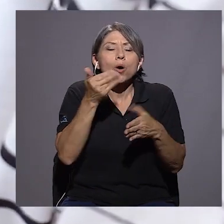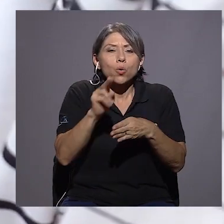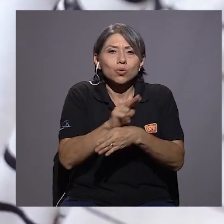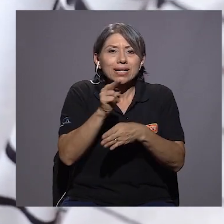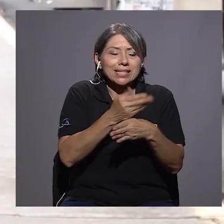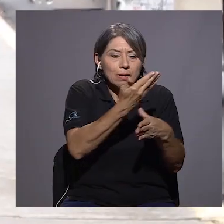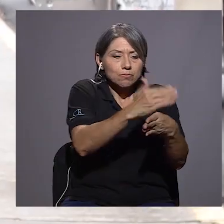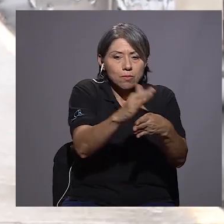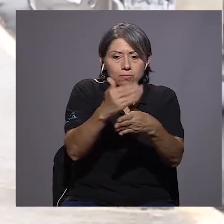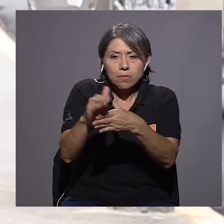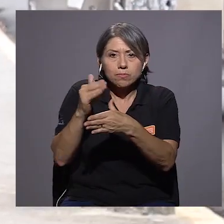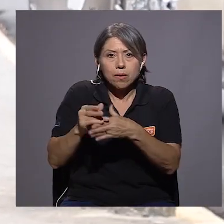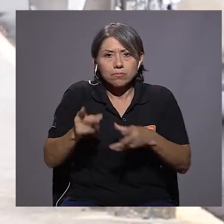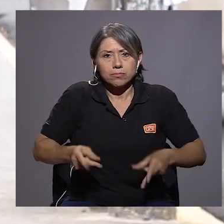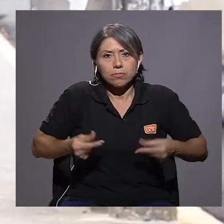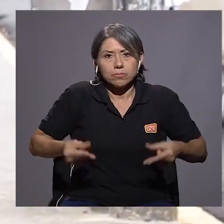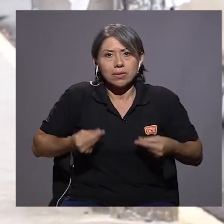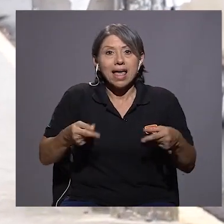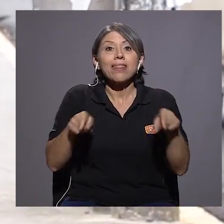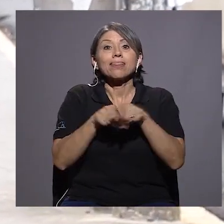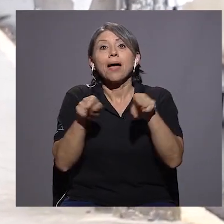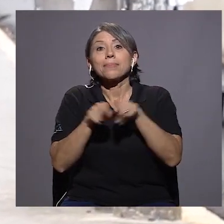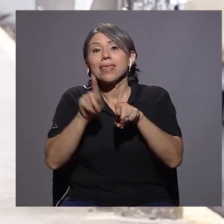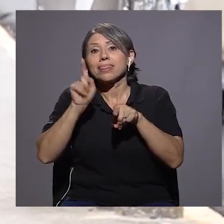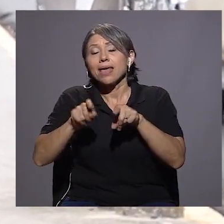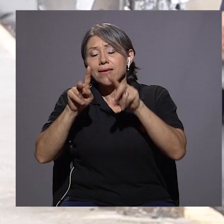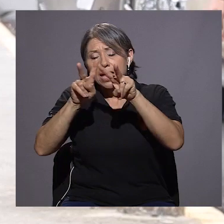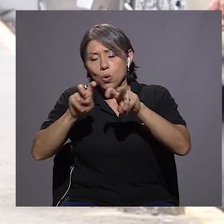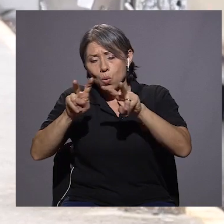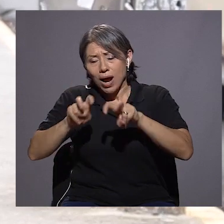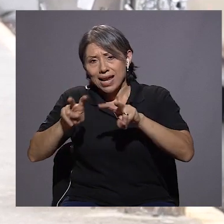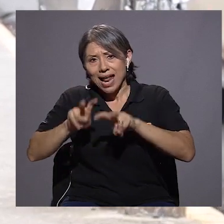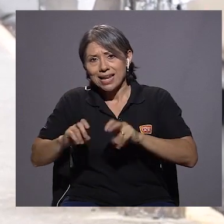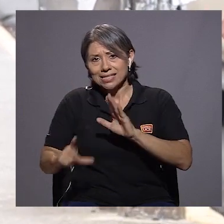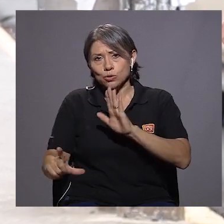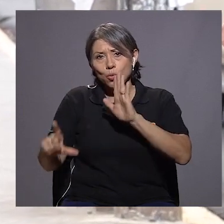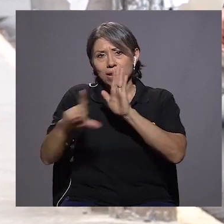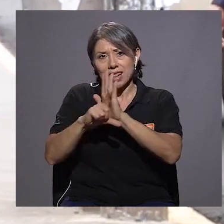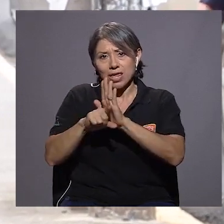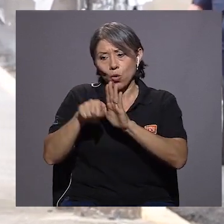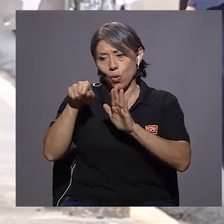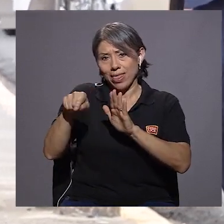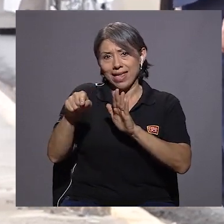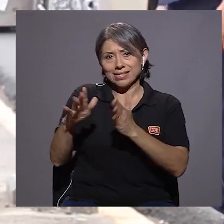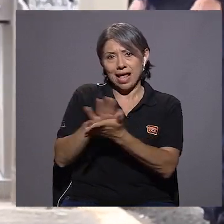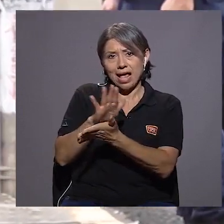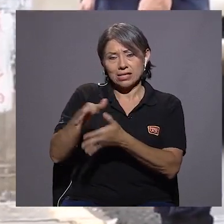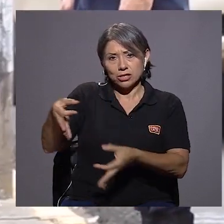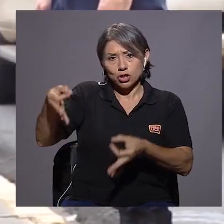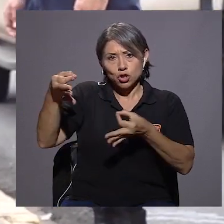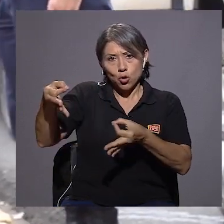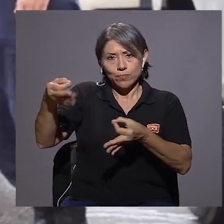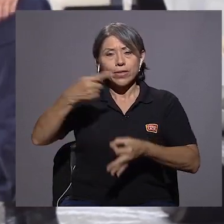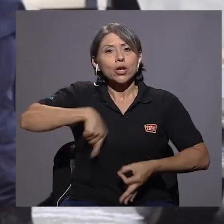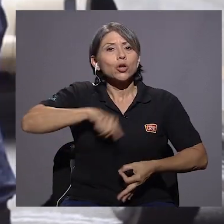de gastos propuestas. En suma, también un análisis jurídico de la viabilidad de esta misma